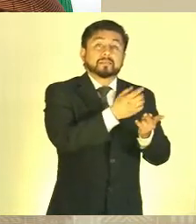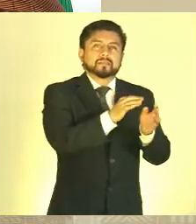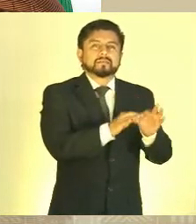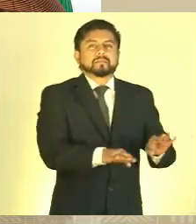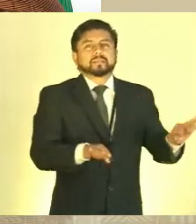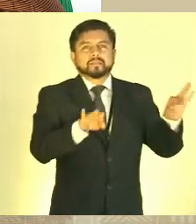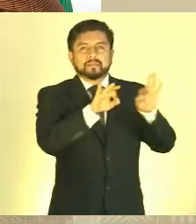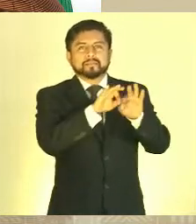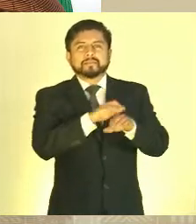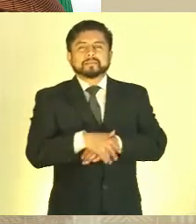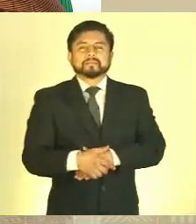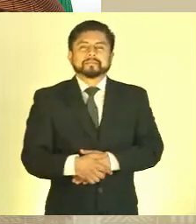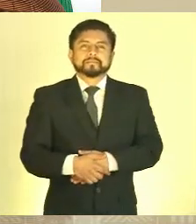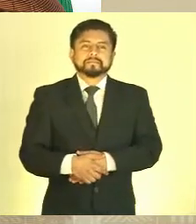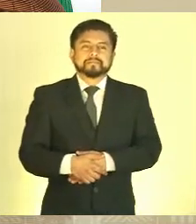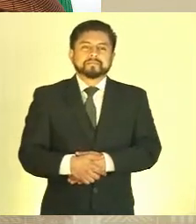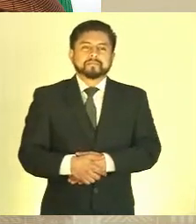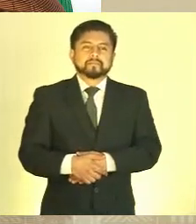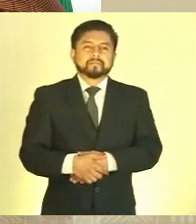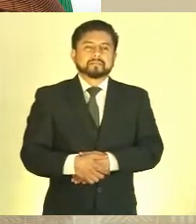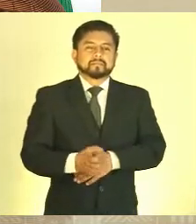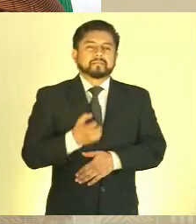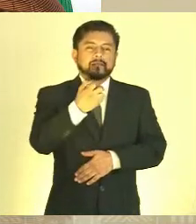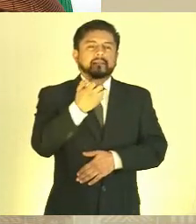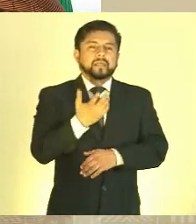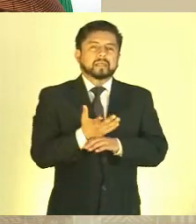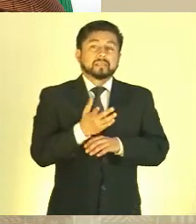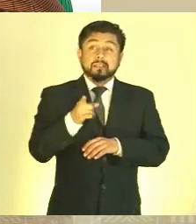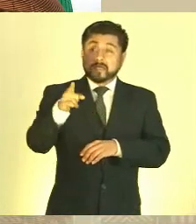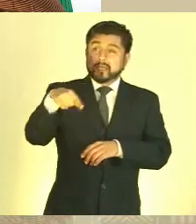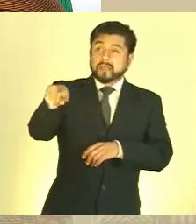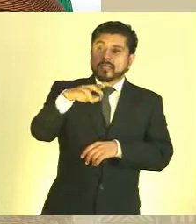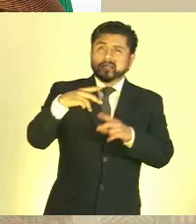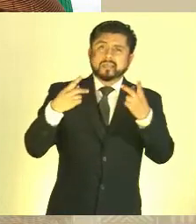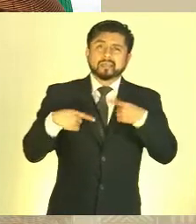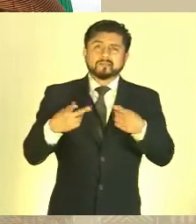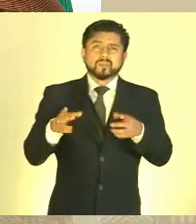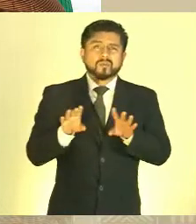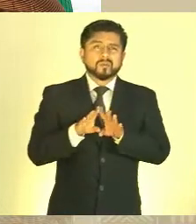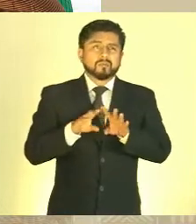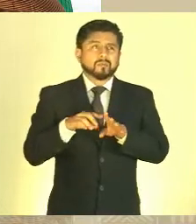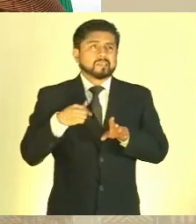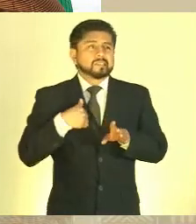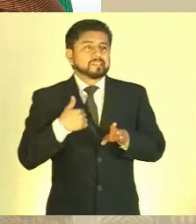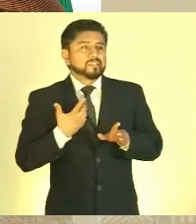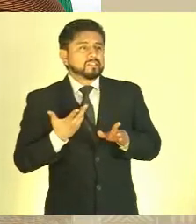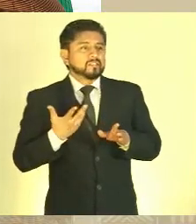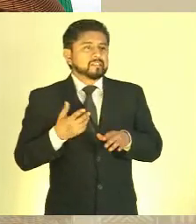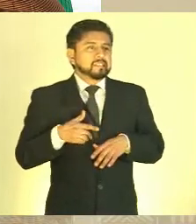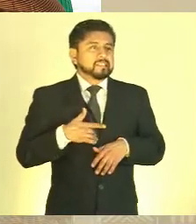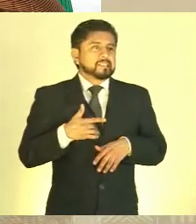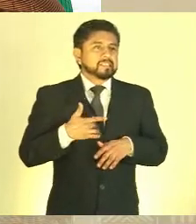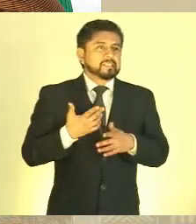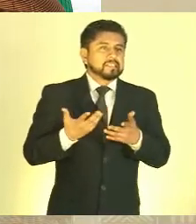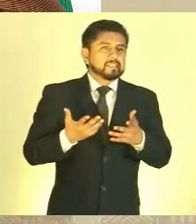Eso quita a los fundamentalistas, a los que detienen poder, a los que